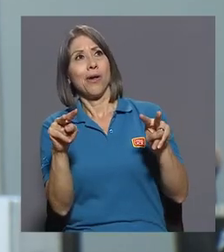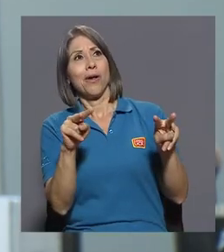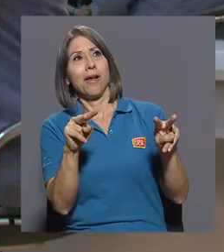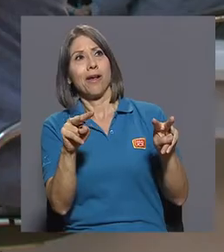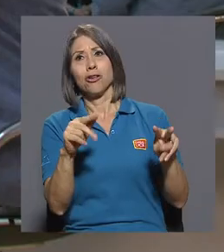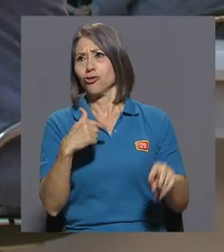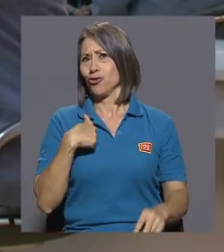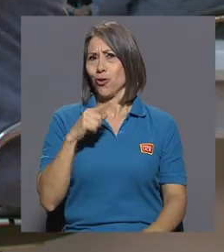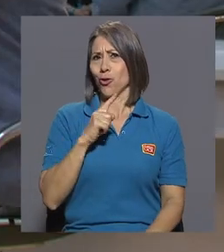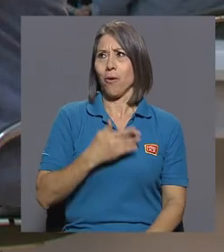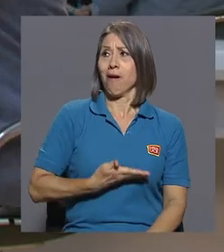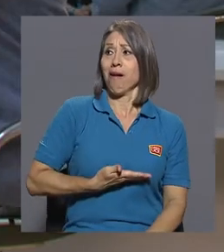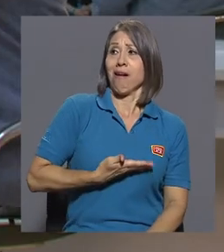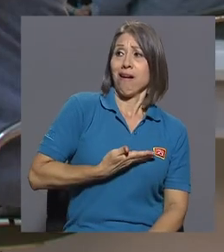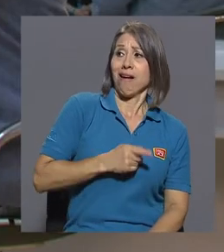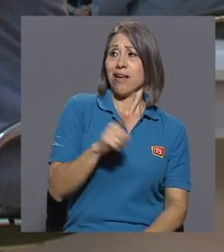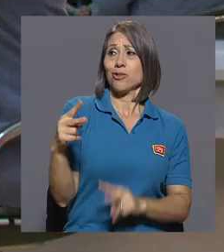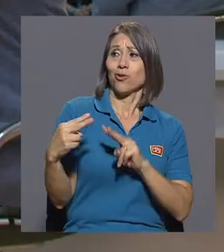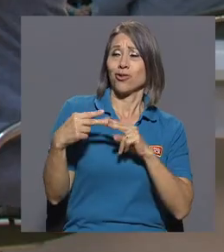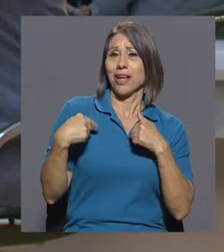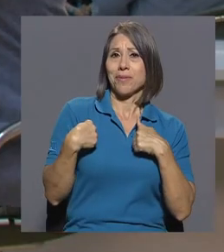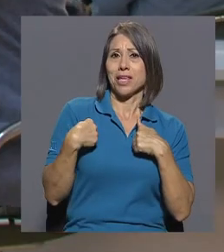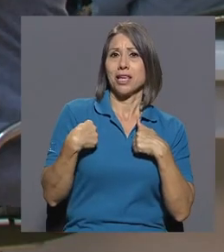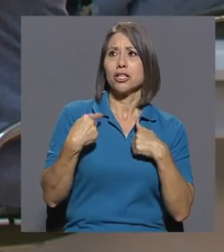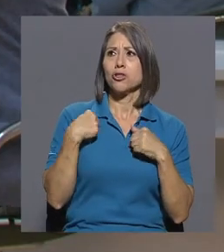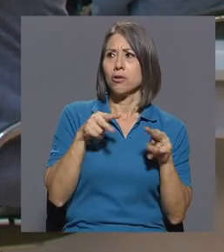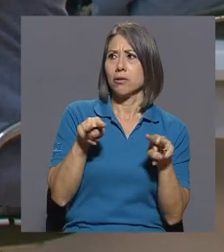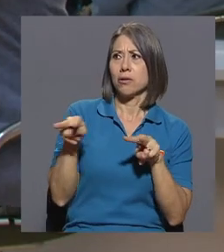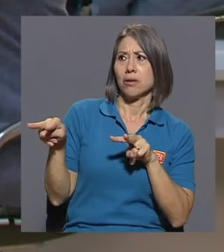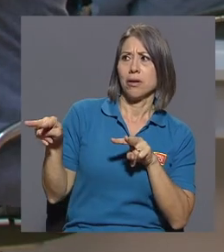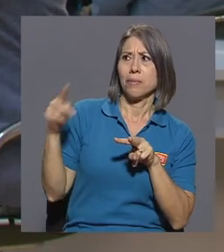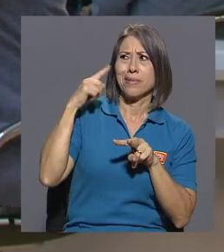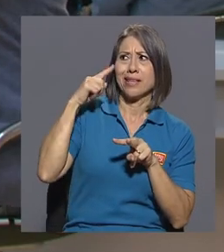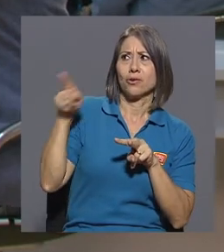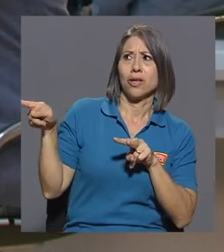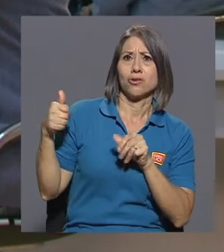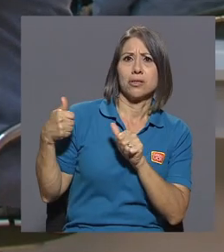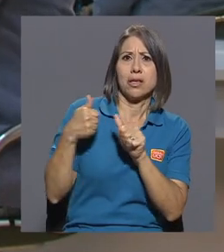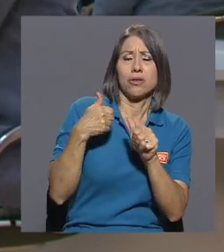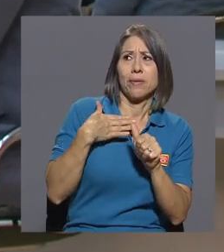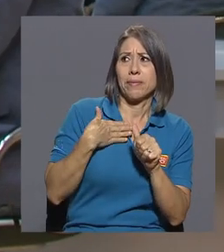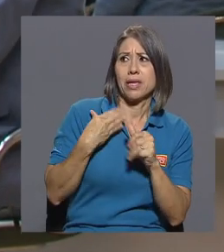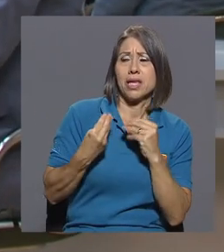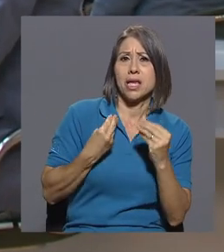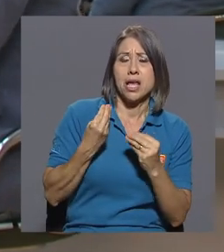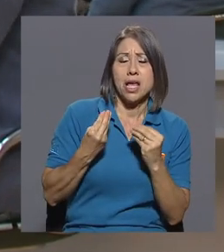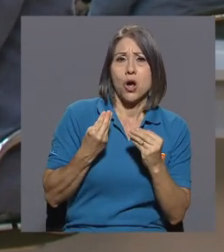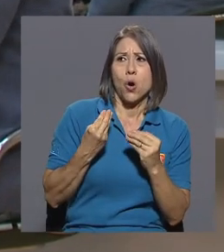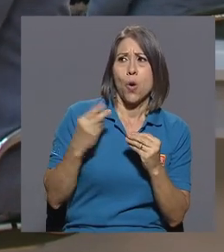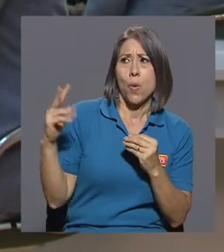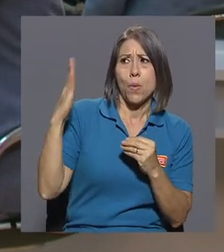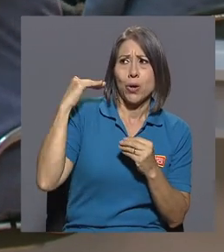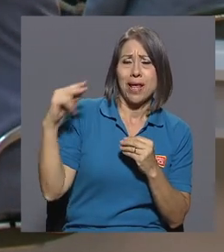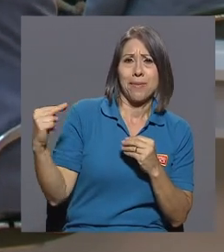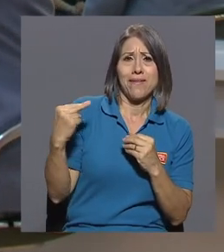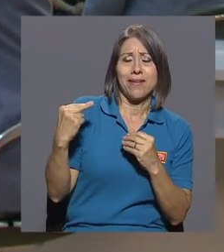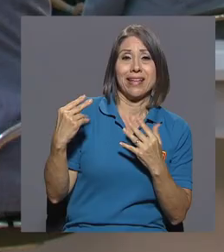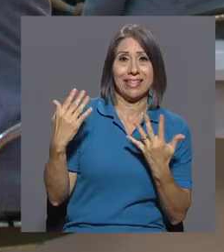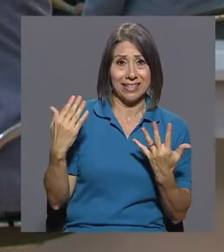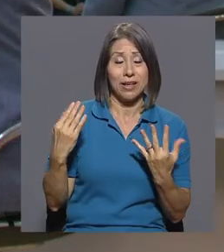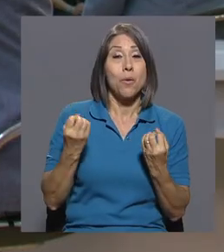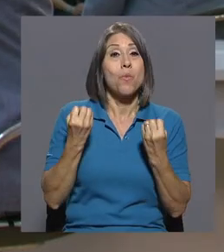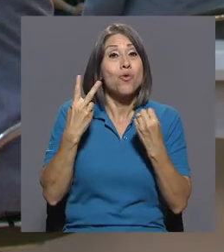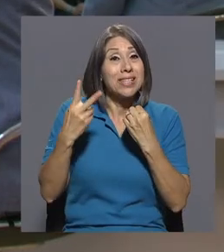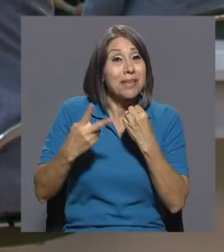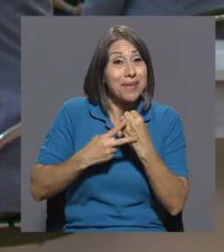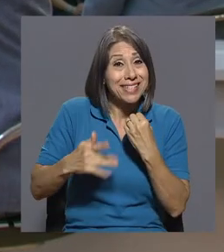conoce. Yo lo que estoy pensando es que si me están siguiendo o que... Sí, ¿por qué se me...? ¿Verdad? Muchas veces lo siento con amor cuando